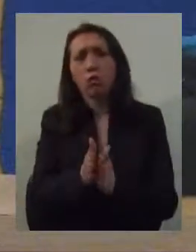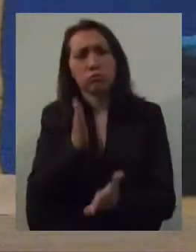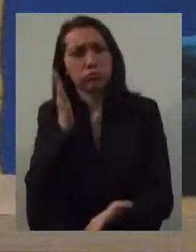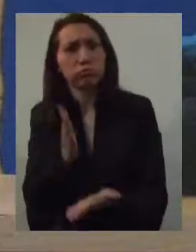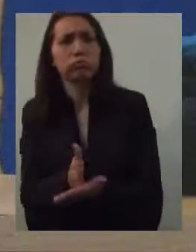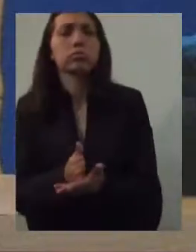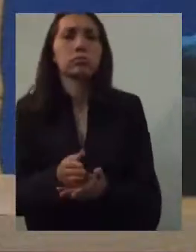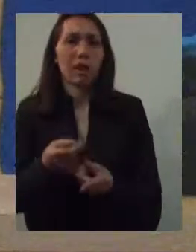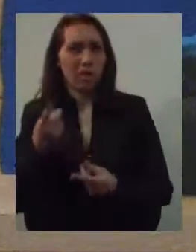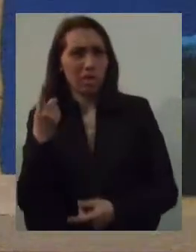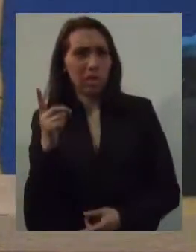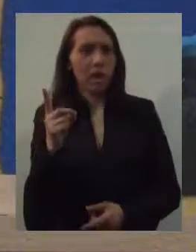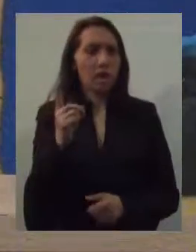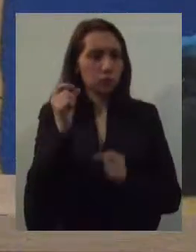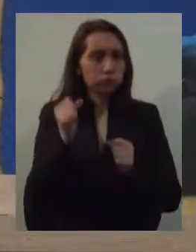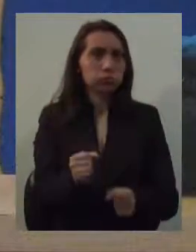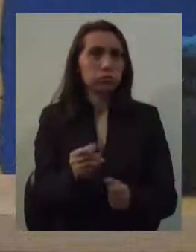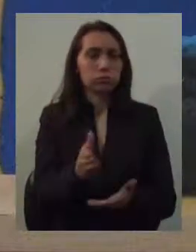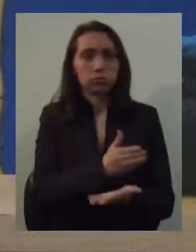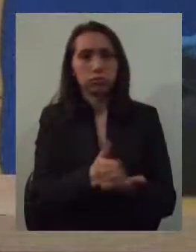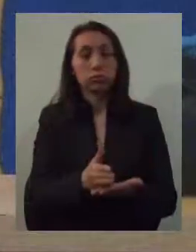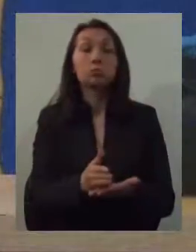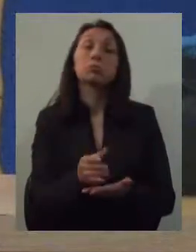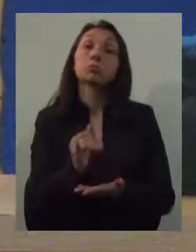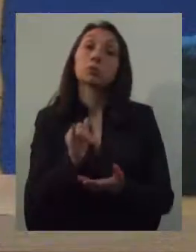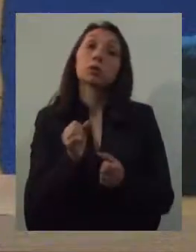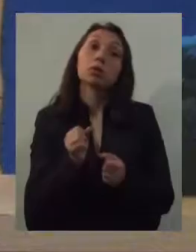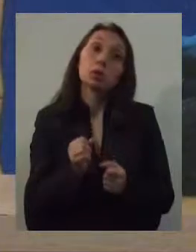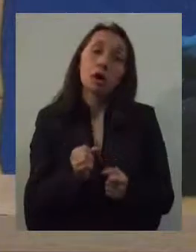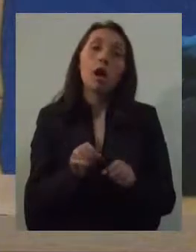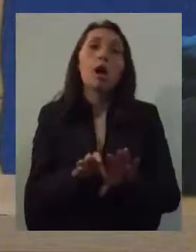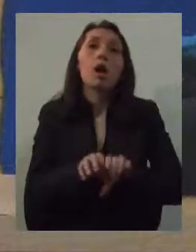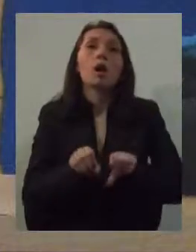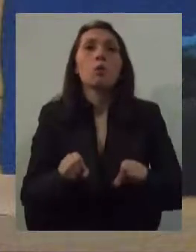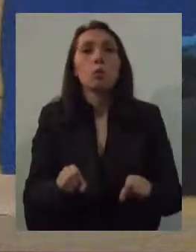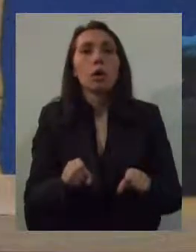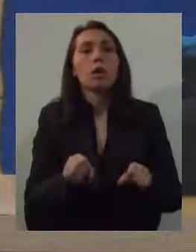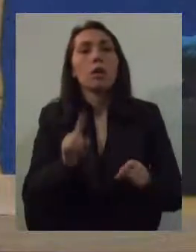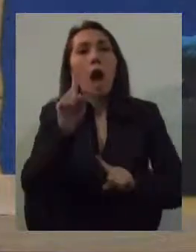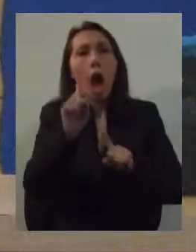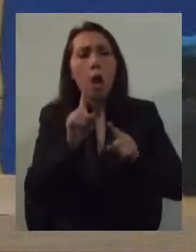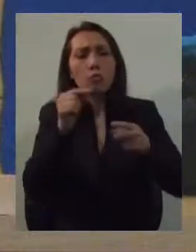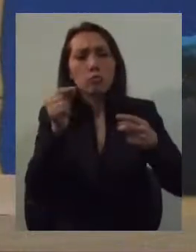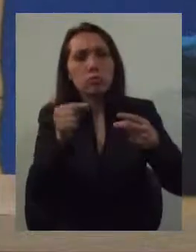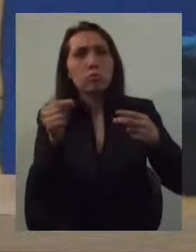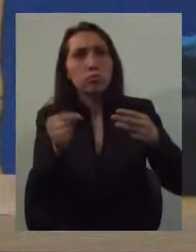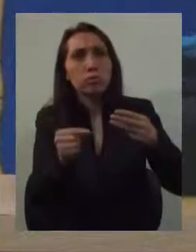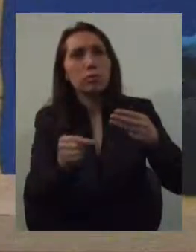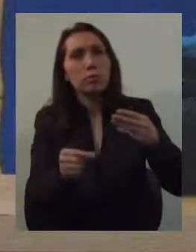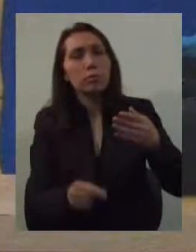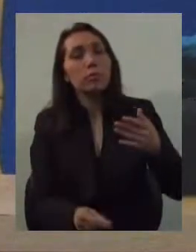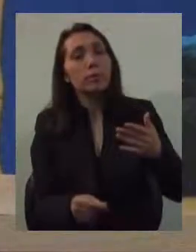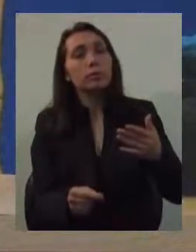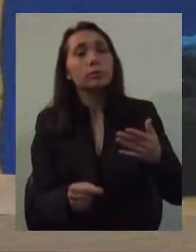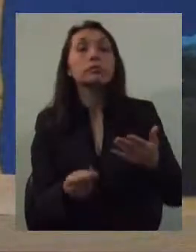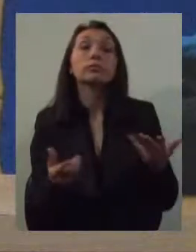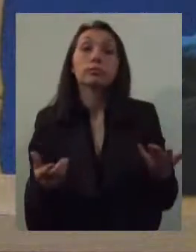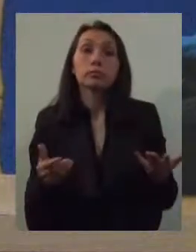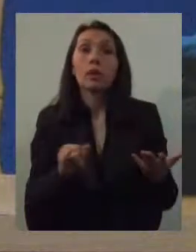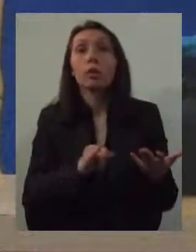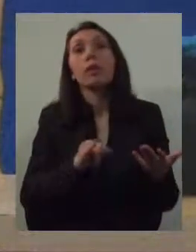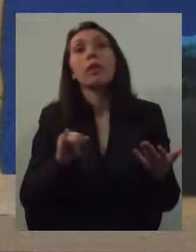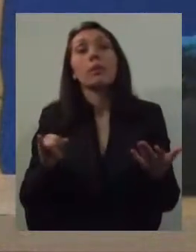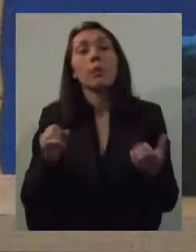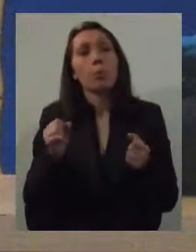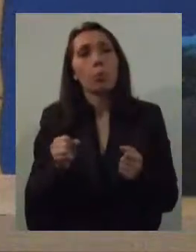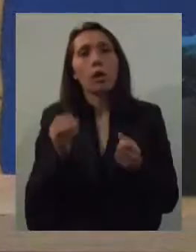del derecho convencional duro, a lo mejor sí podemos ponernos de acuerdo en determinados principios a partir de los cuales luego se